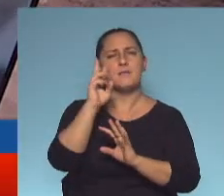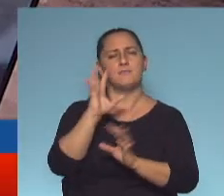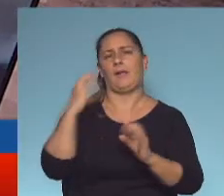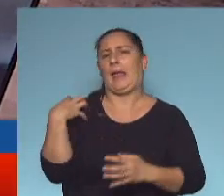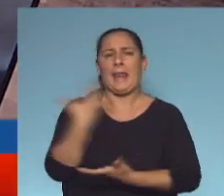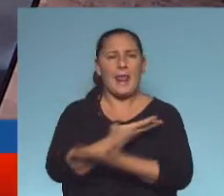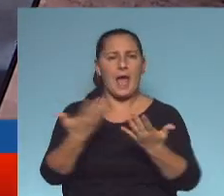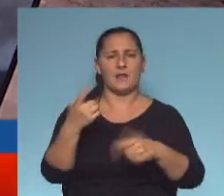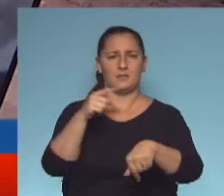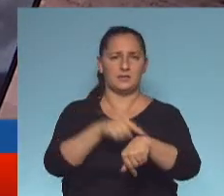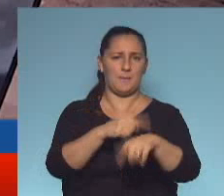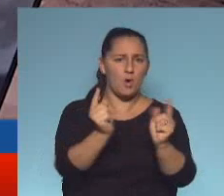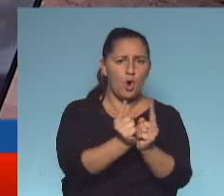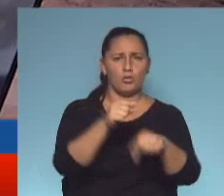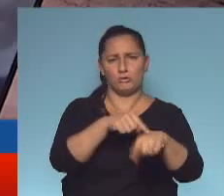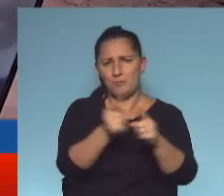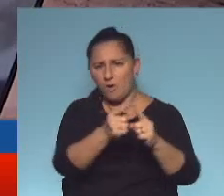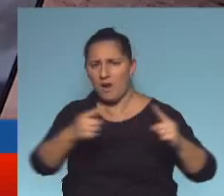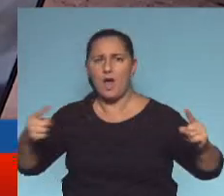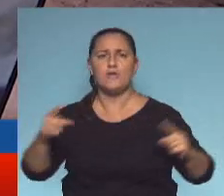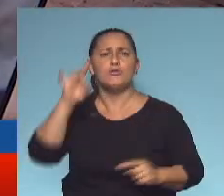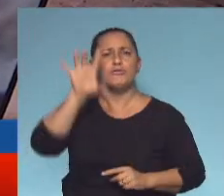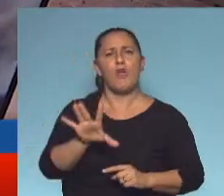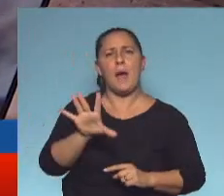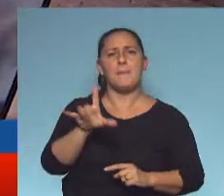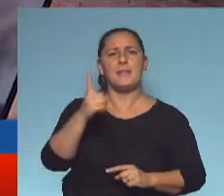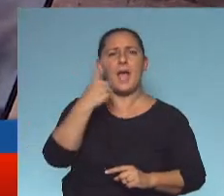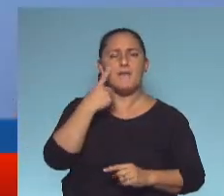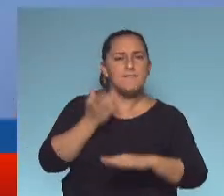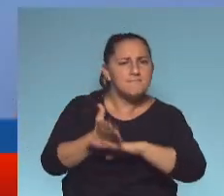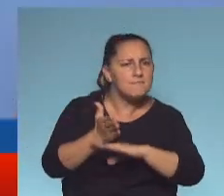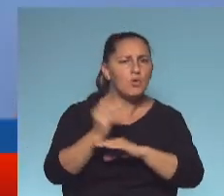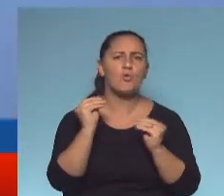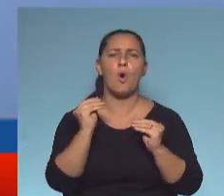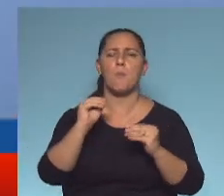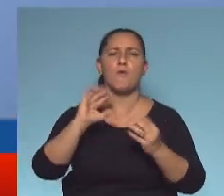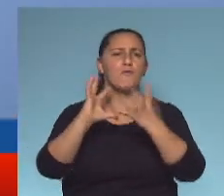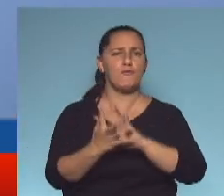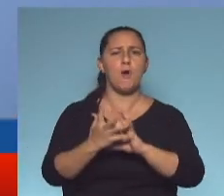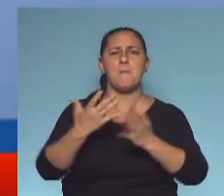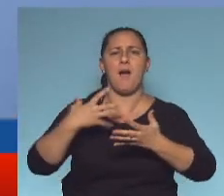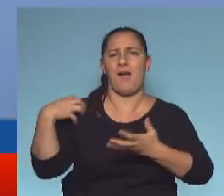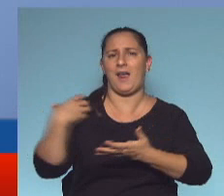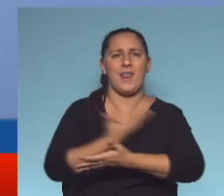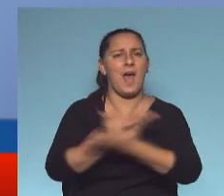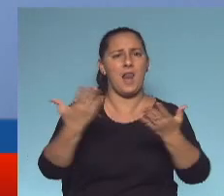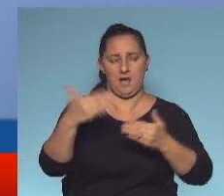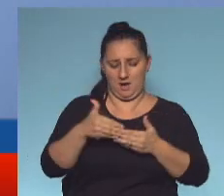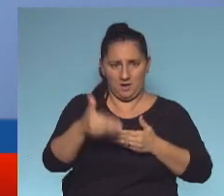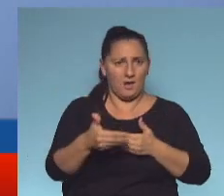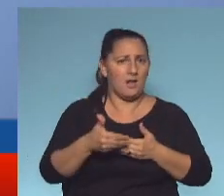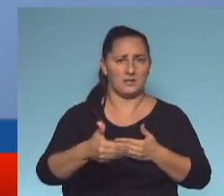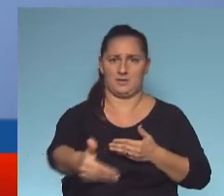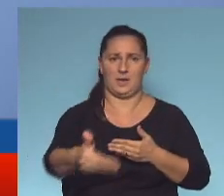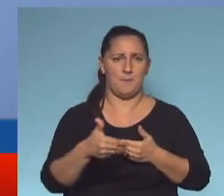plazo del problema, ¿no? No solo mirar el acceso, mirar también el aspecto amplio a medio y largo plazo, como sé